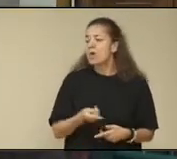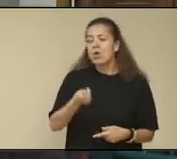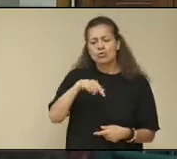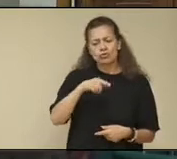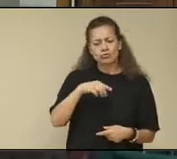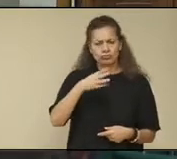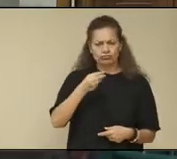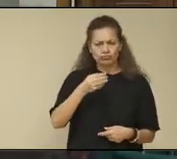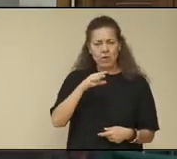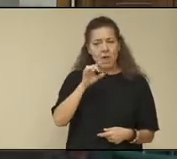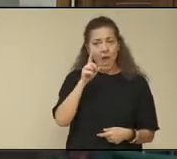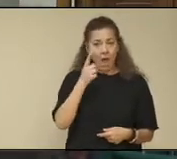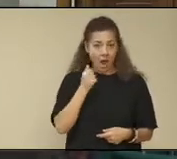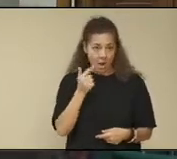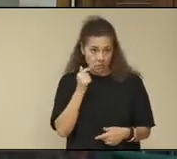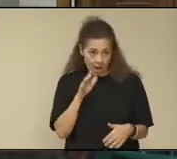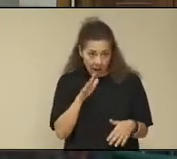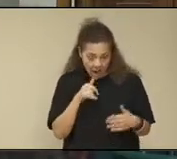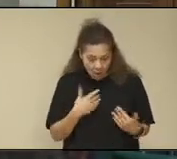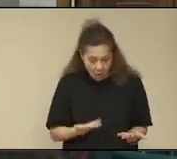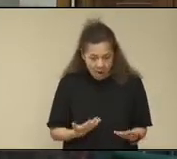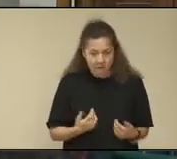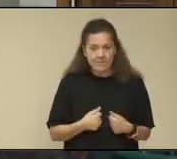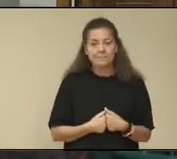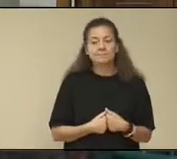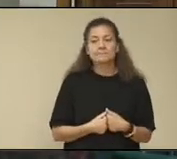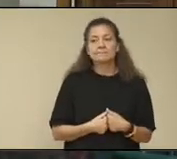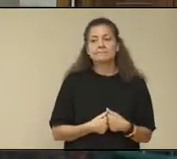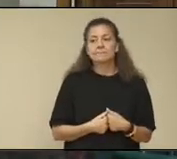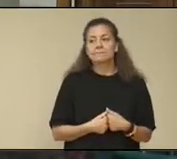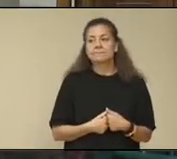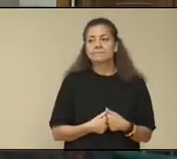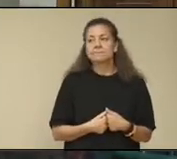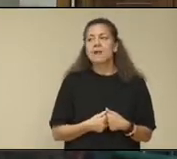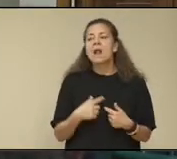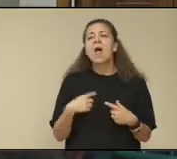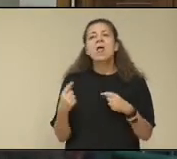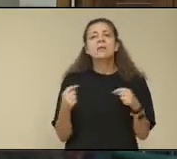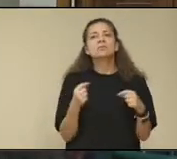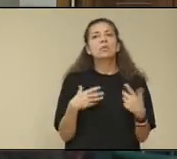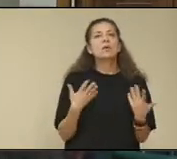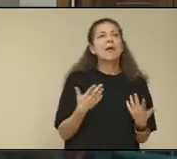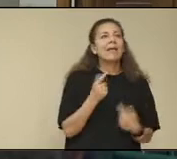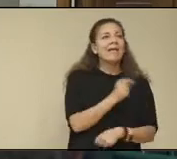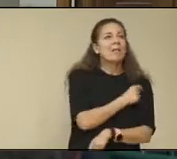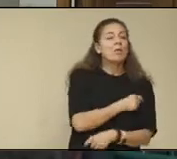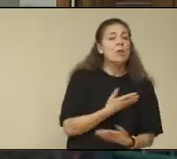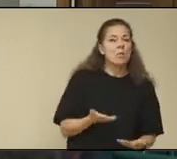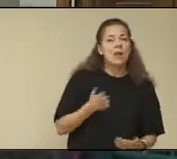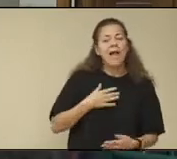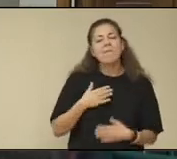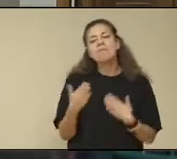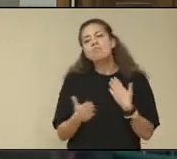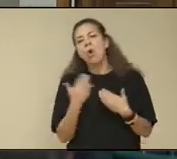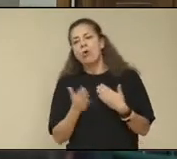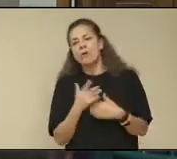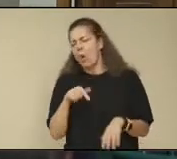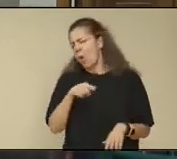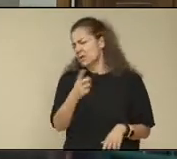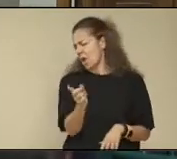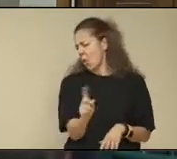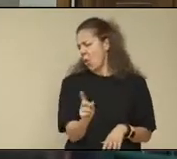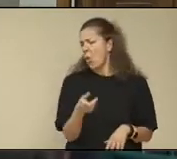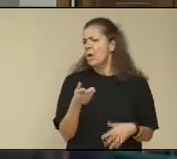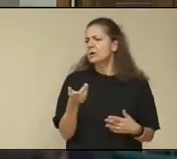acostumbrados ahora a que ahora ya está la discusión. ¿Qué vacuna te han puesto a ti? A mí Moderna. Esa es muy mala, solo tiene